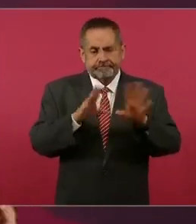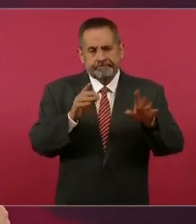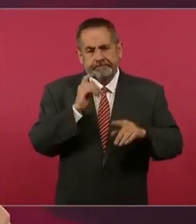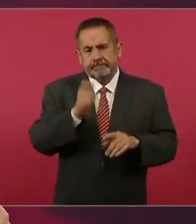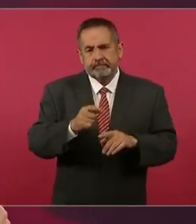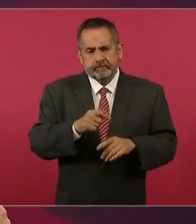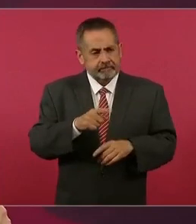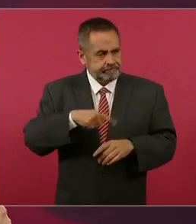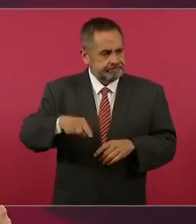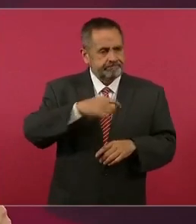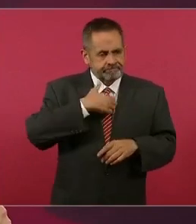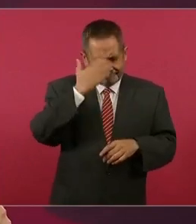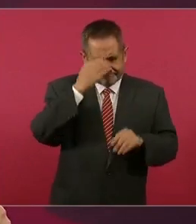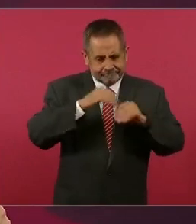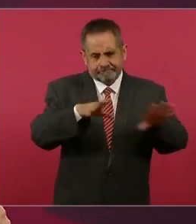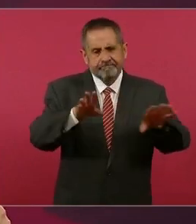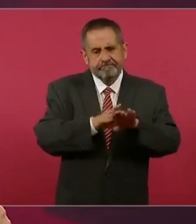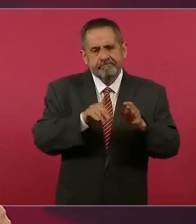que se conozca